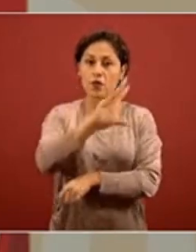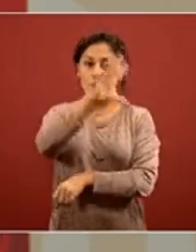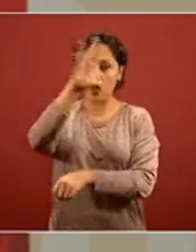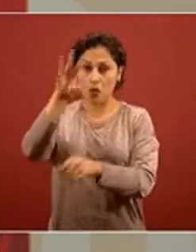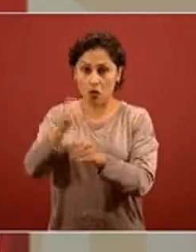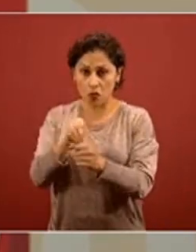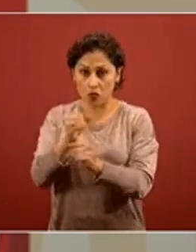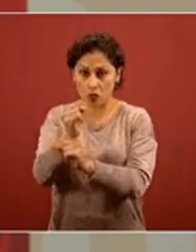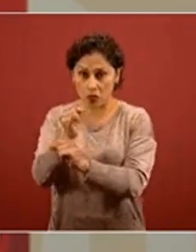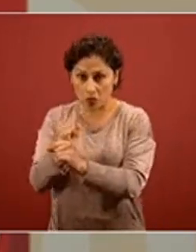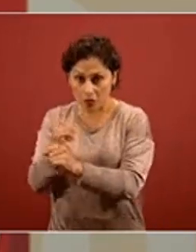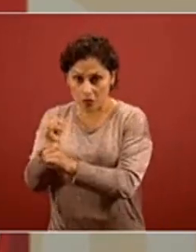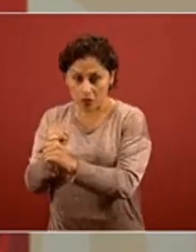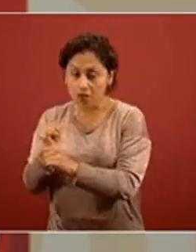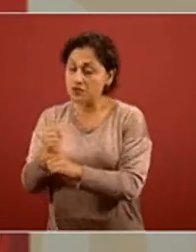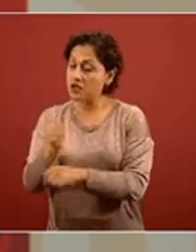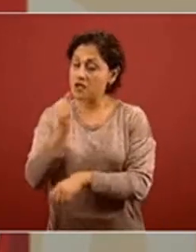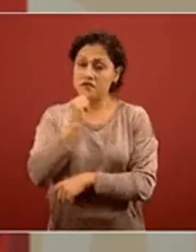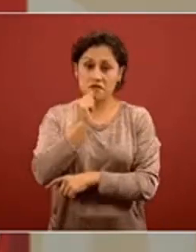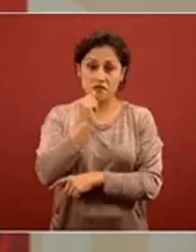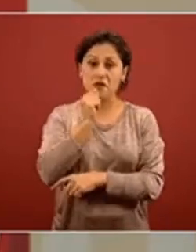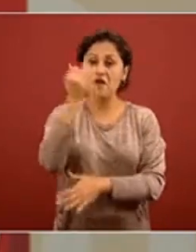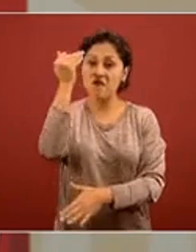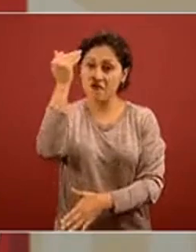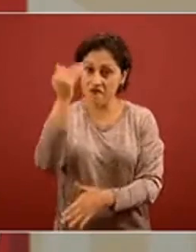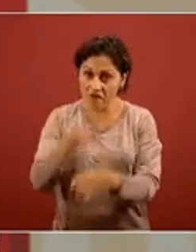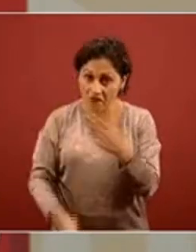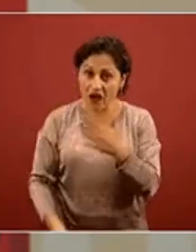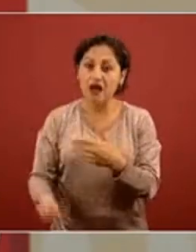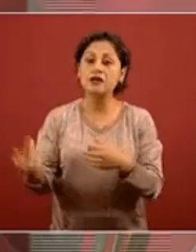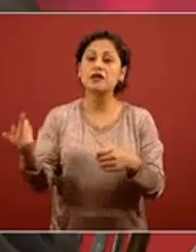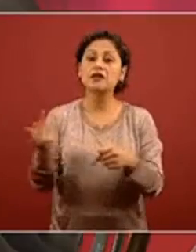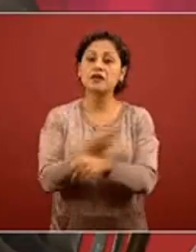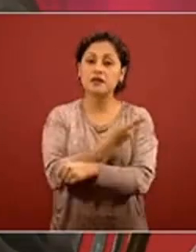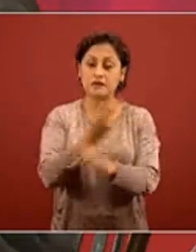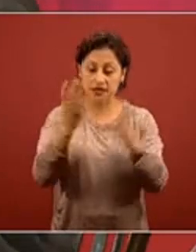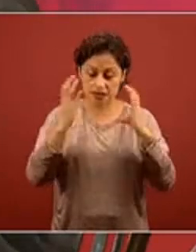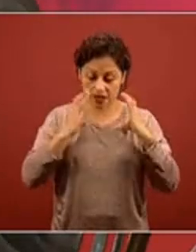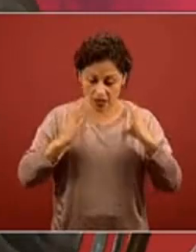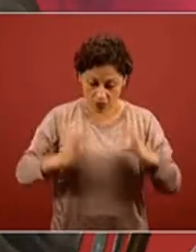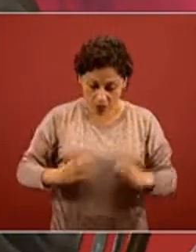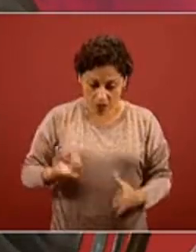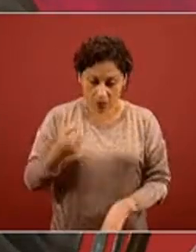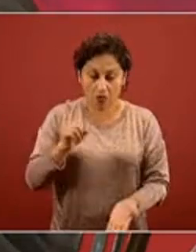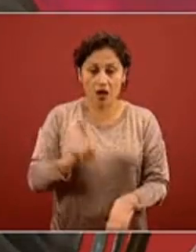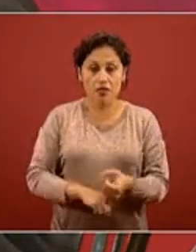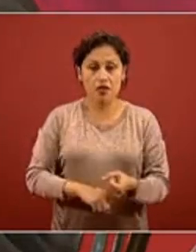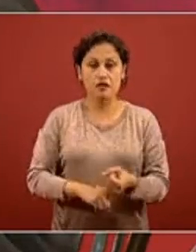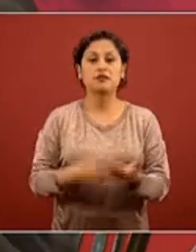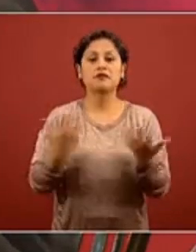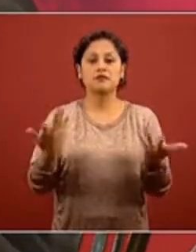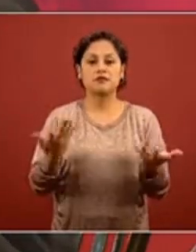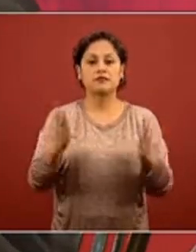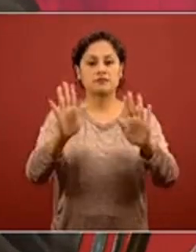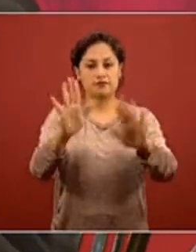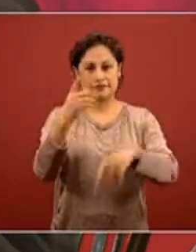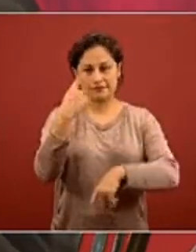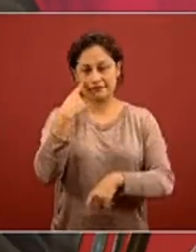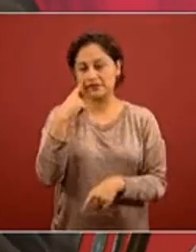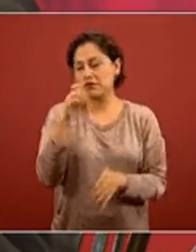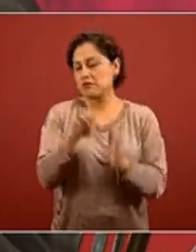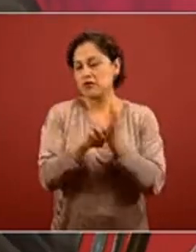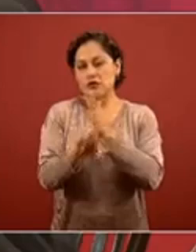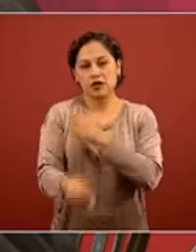la naturaleza de los anticuerpos que se generan. No quiero abrumarlos con un tecnicalismo, pero en enfermedades